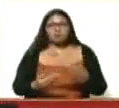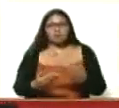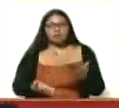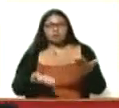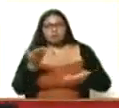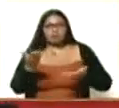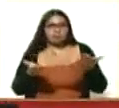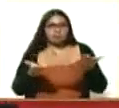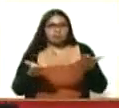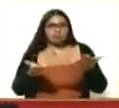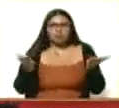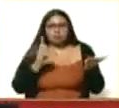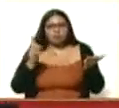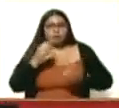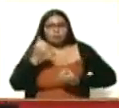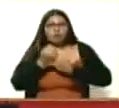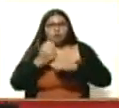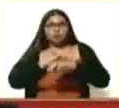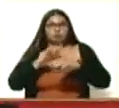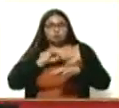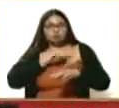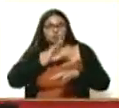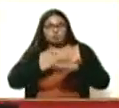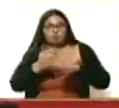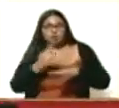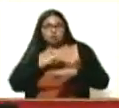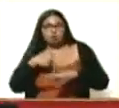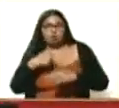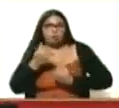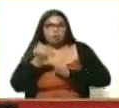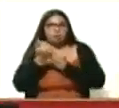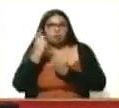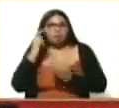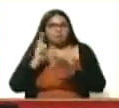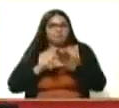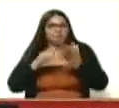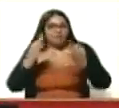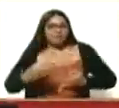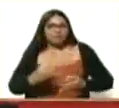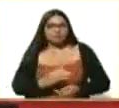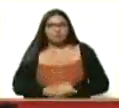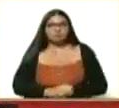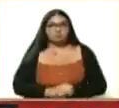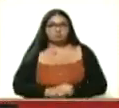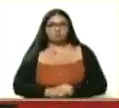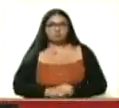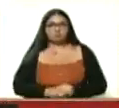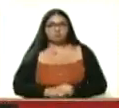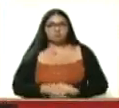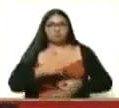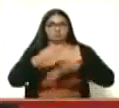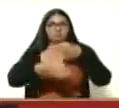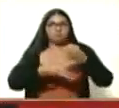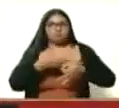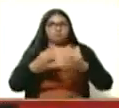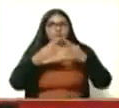imparcial, pero apoyó porque, bueno, nosotros estamos trabajando con la verdad. Y habla